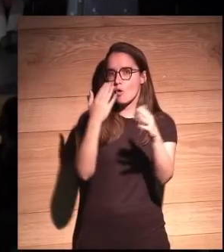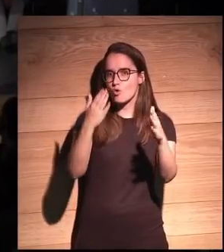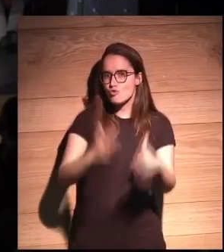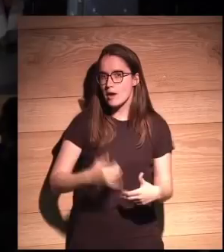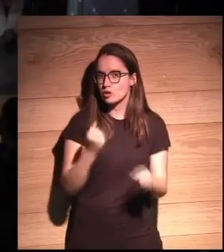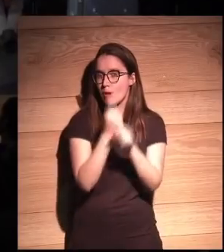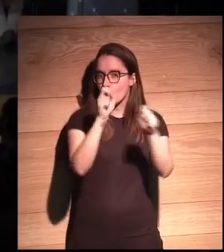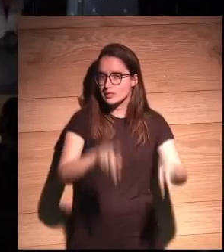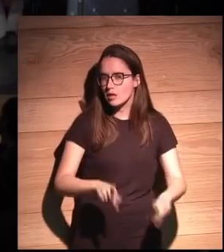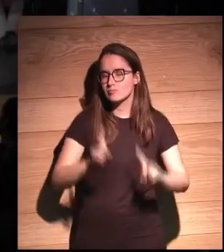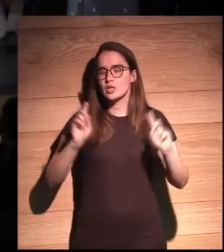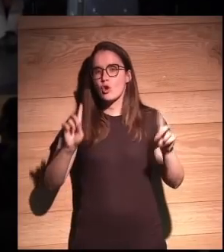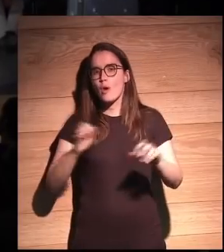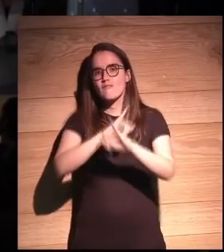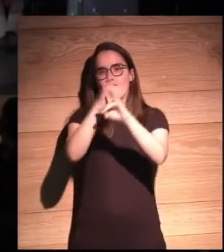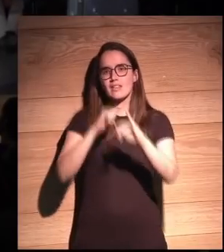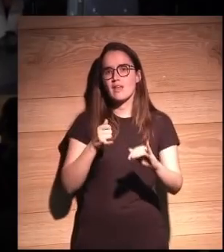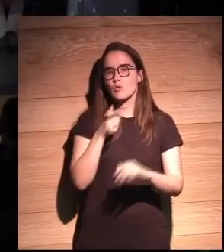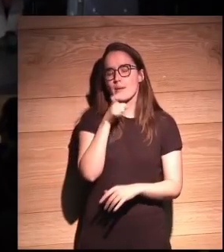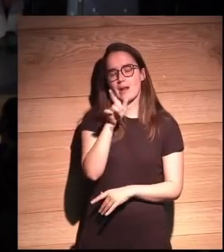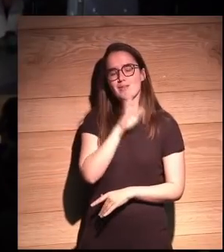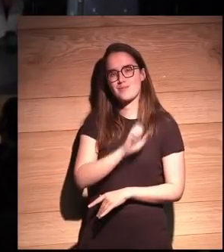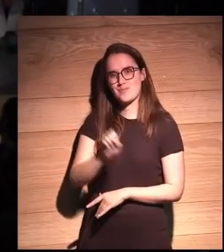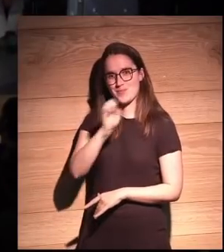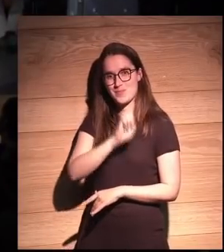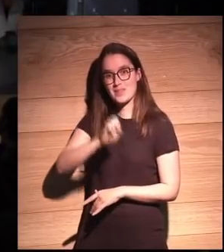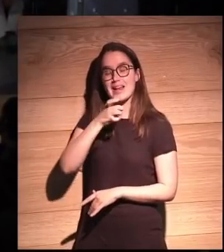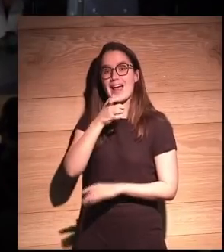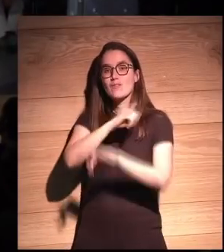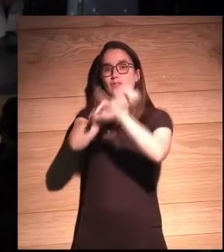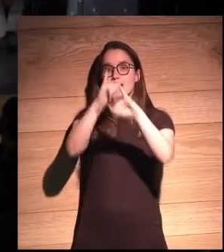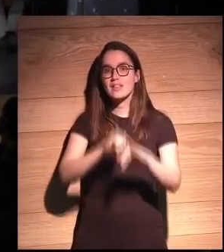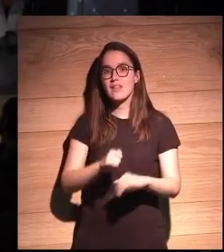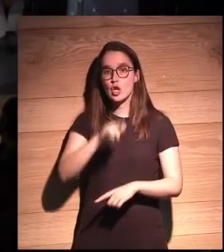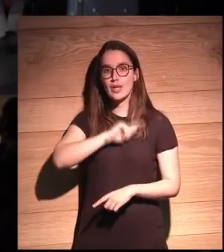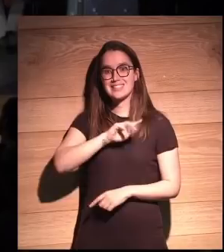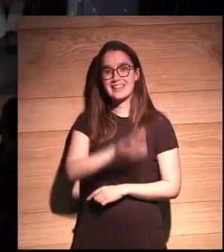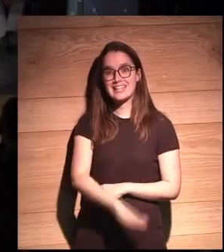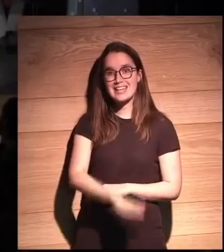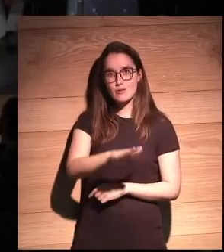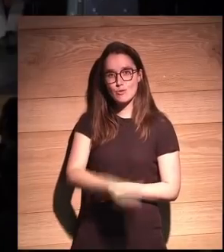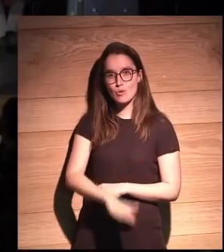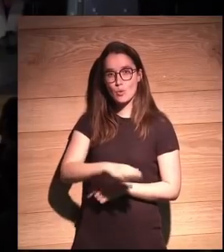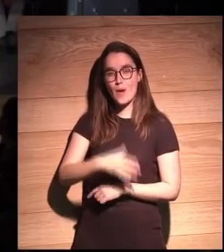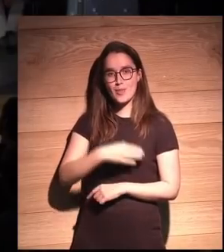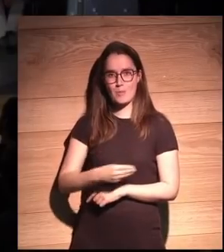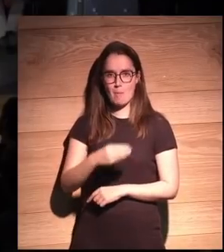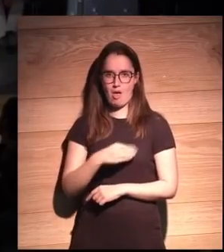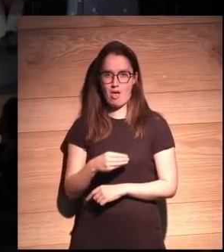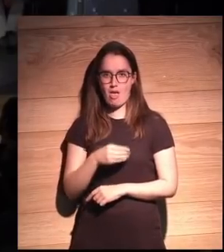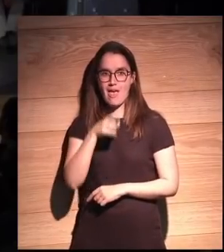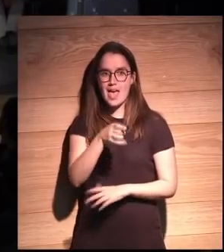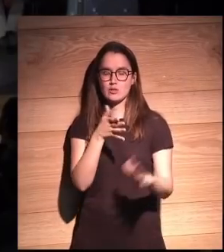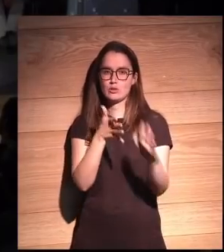la felicidad es una palabra preciosa. La felicidad es lo que siente el niño cuando